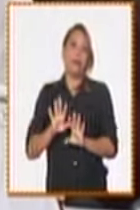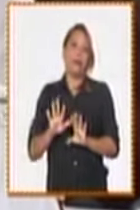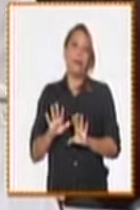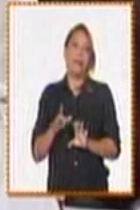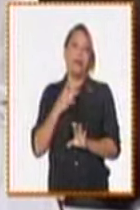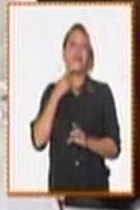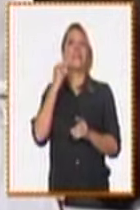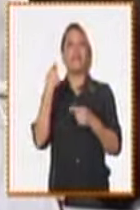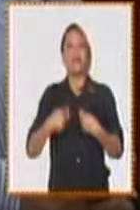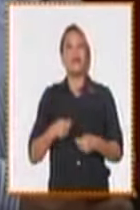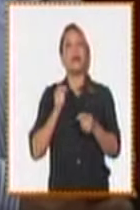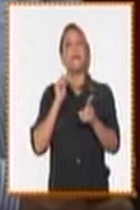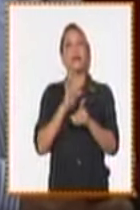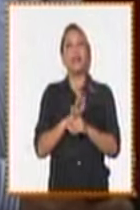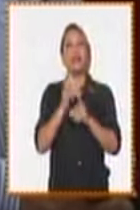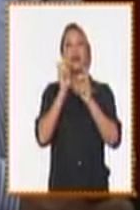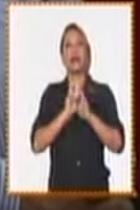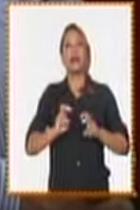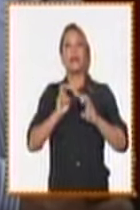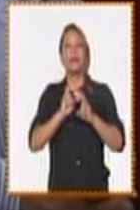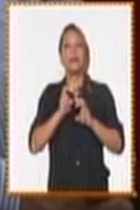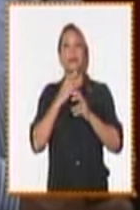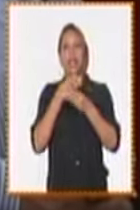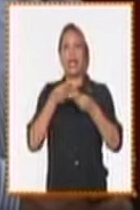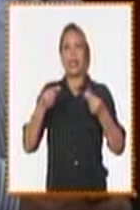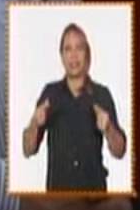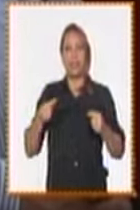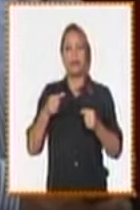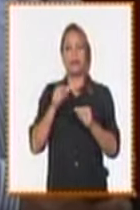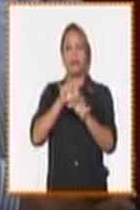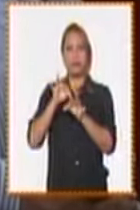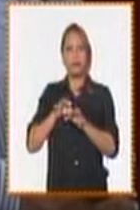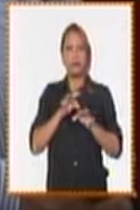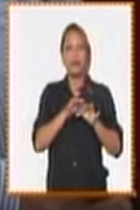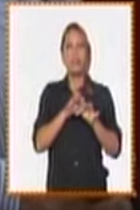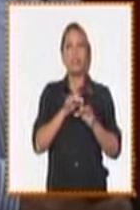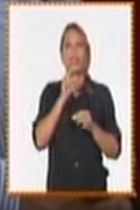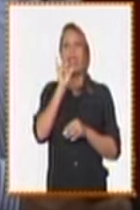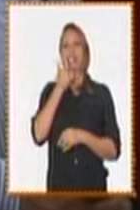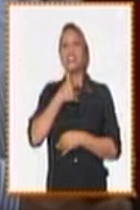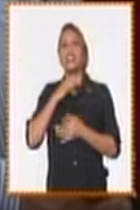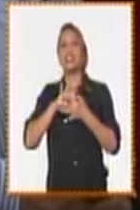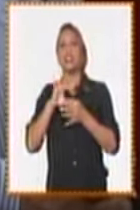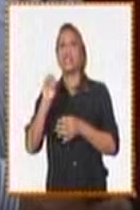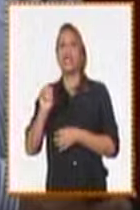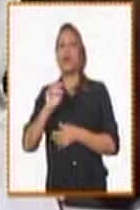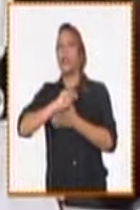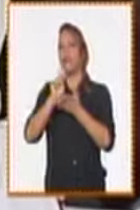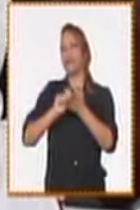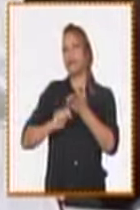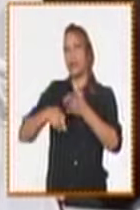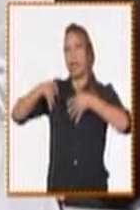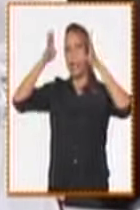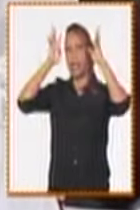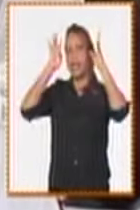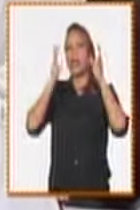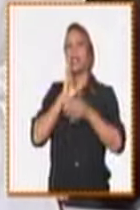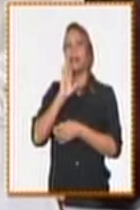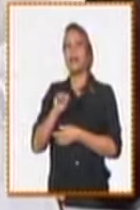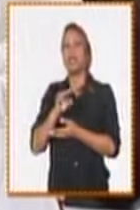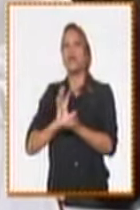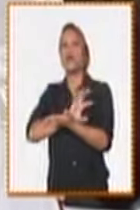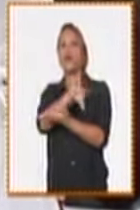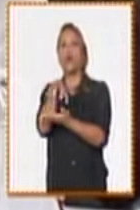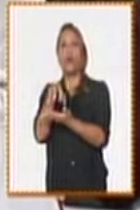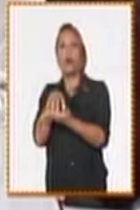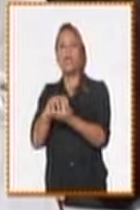comenzar a explotar la tierra. Y Diego Velázquez le escribe al rey y le dice que en un punto del Guacanayabo va